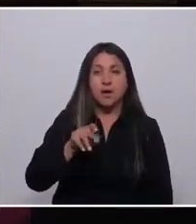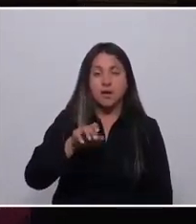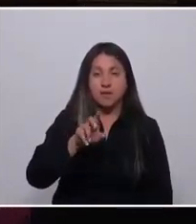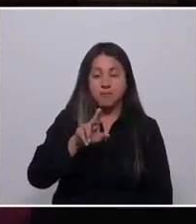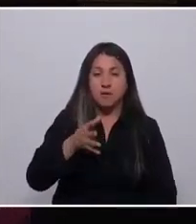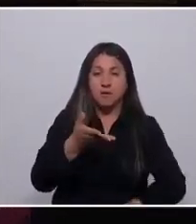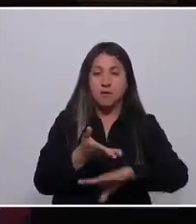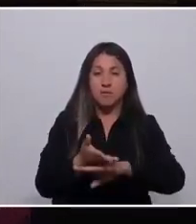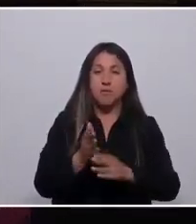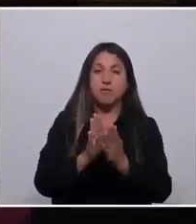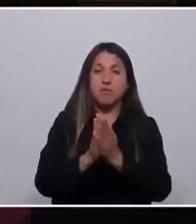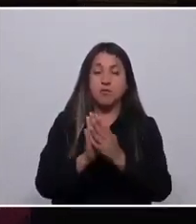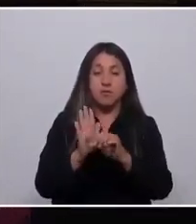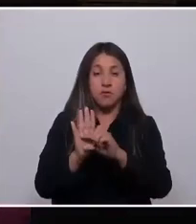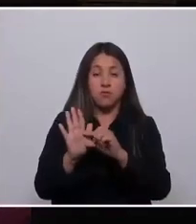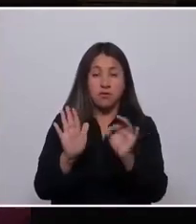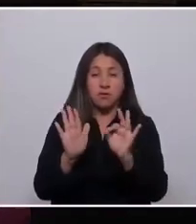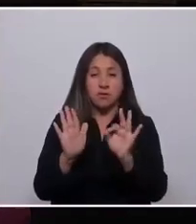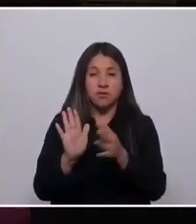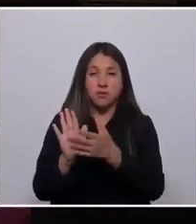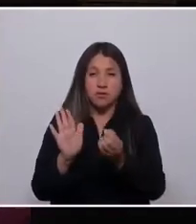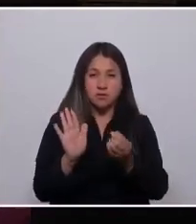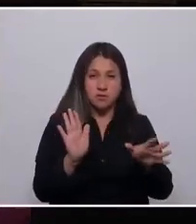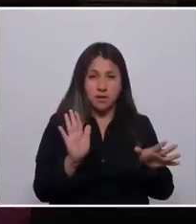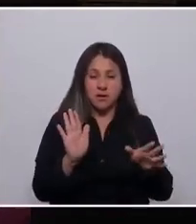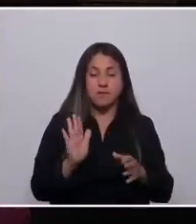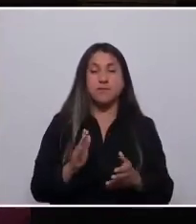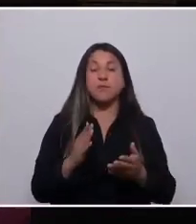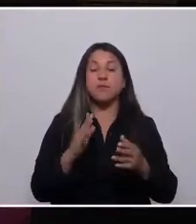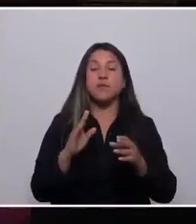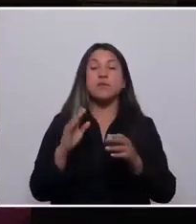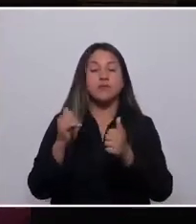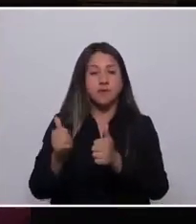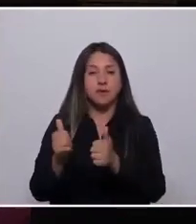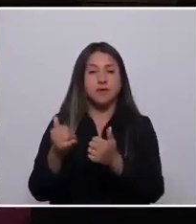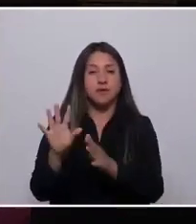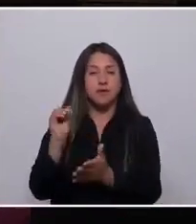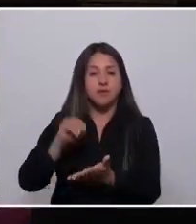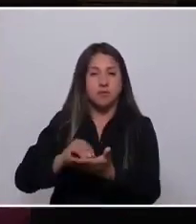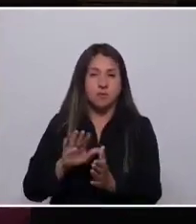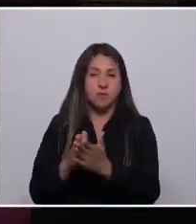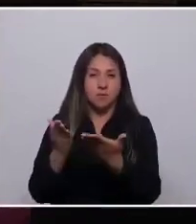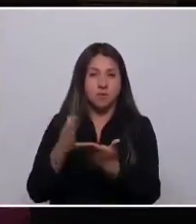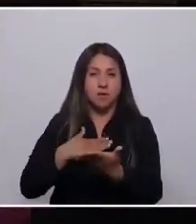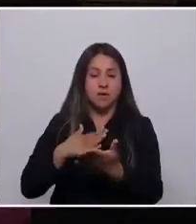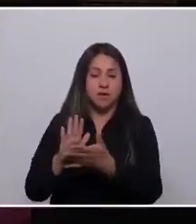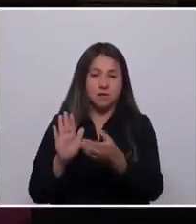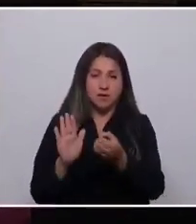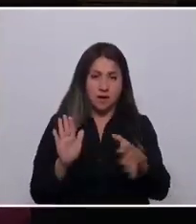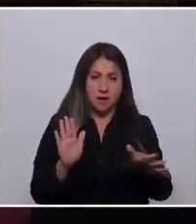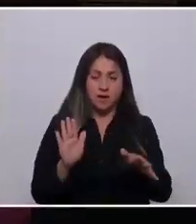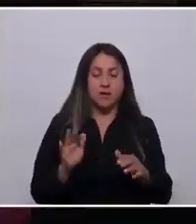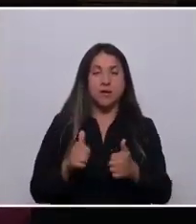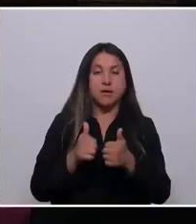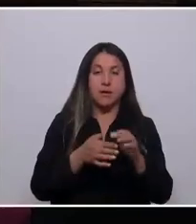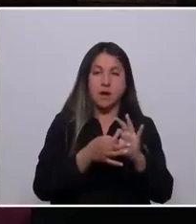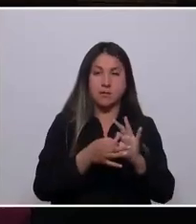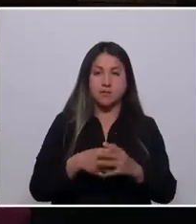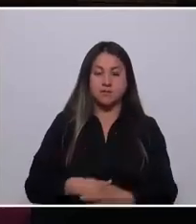Solicitamos retirar la indicación, secretario. Queda registro del retiro. Muchas gracias.